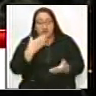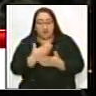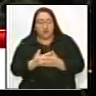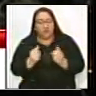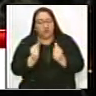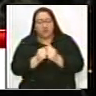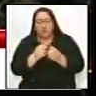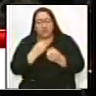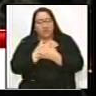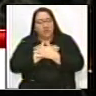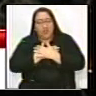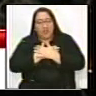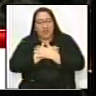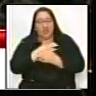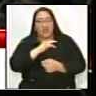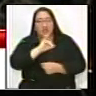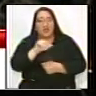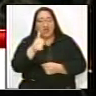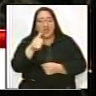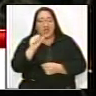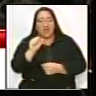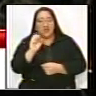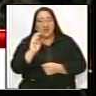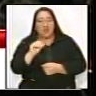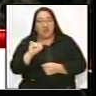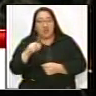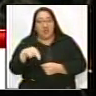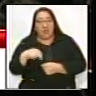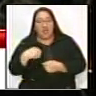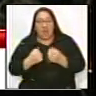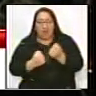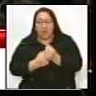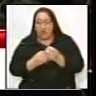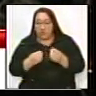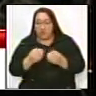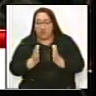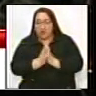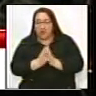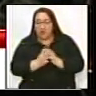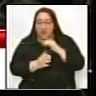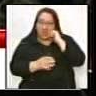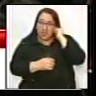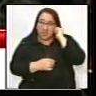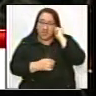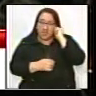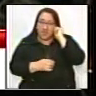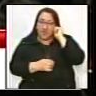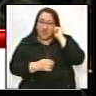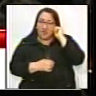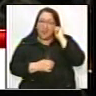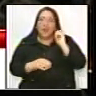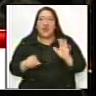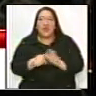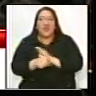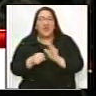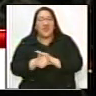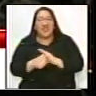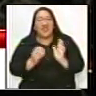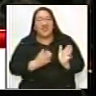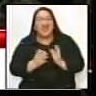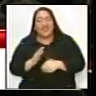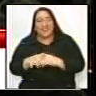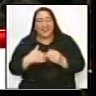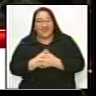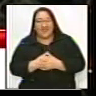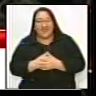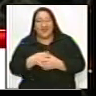mucho cariño a Yasmín. Yasmín es una colaboradora nuestra. Por favor, pasa Yasmín, que está muy ocupada en este momento para prepararles